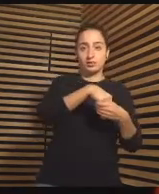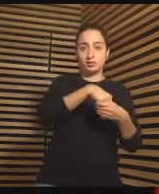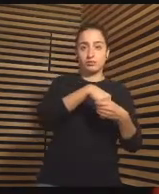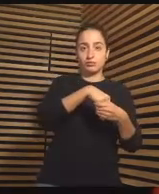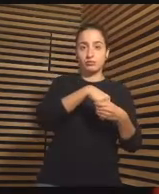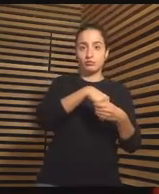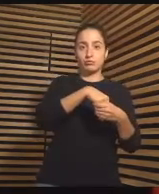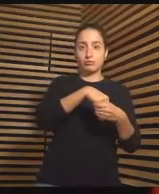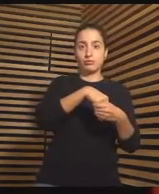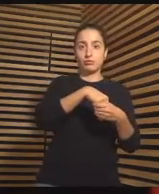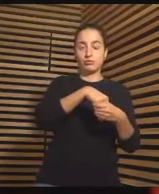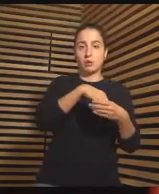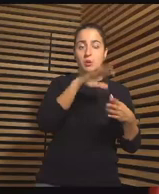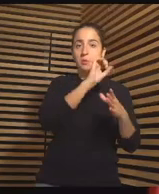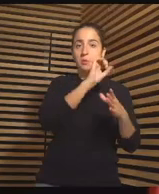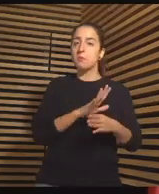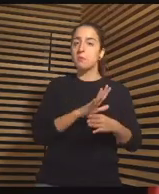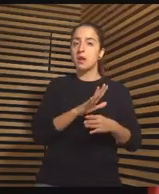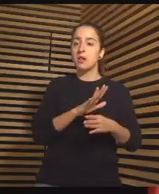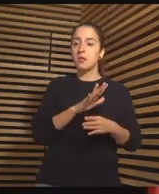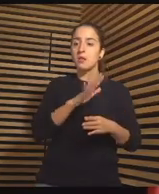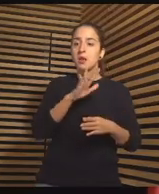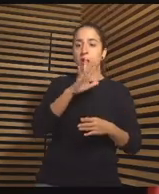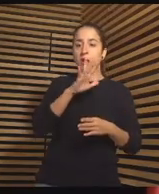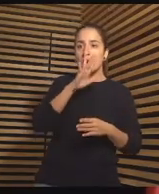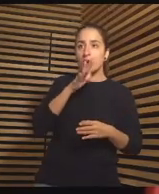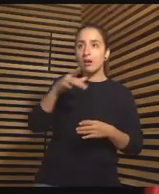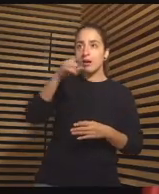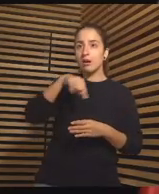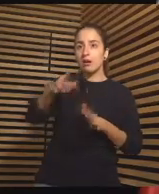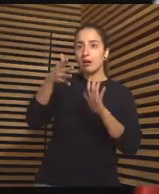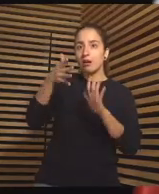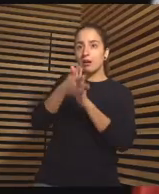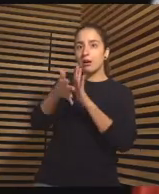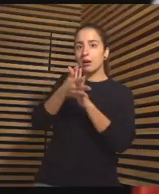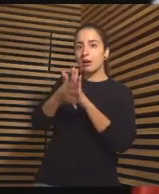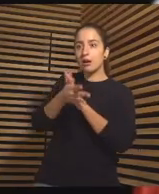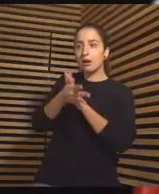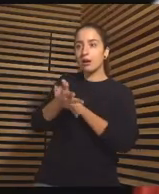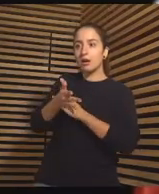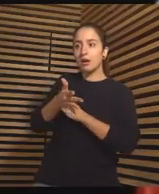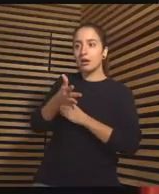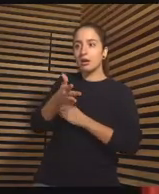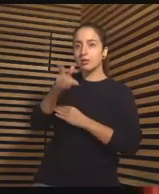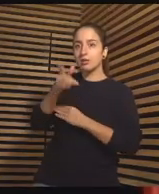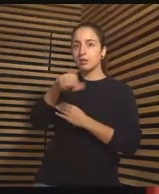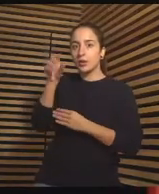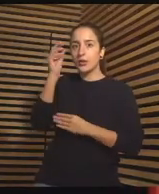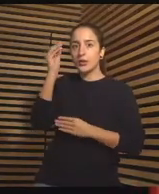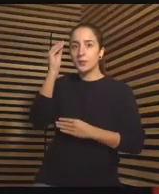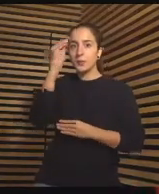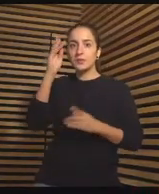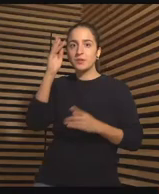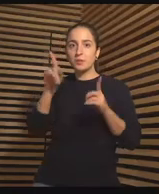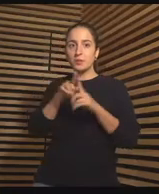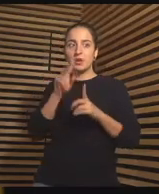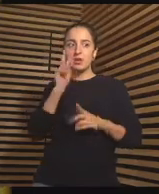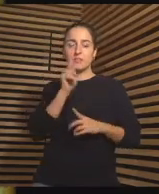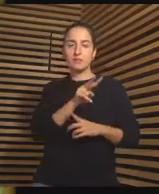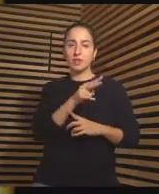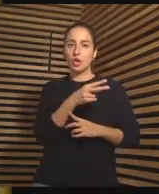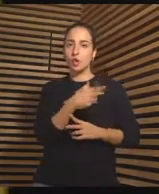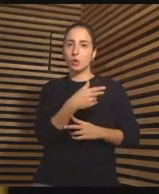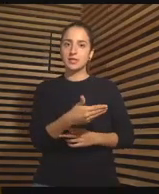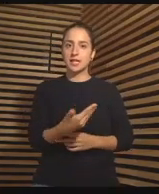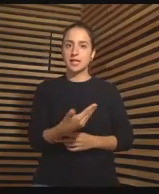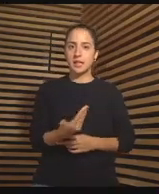supedita aparentemente en todo el planteamiento que prácticamente hemos escuchado en la mayor parte de las